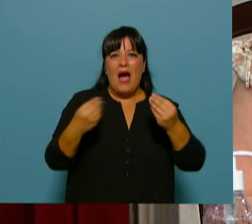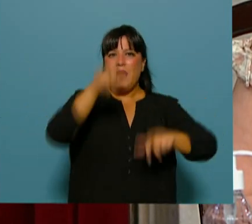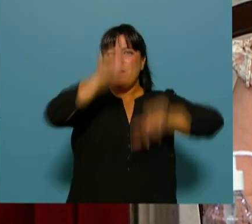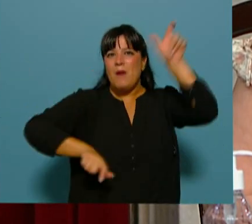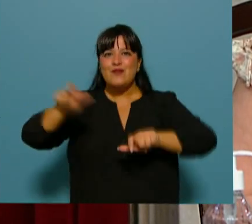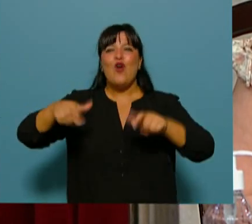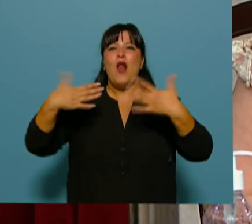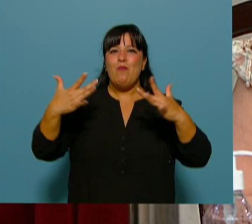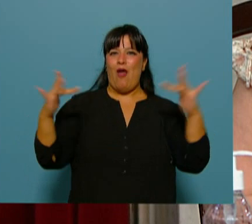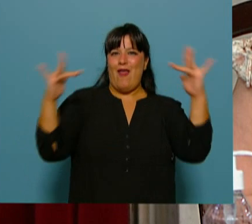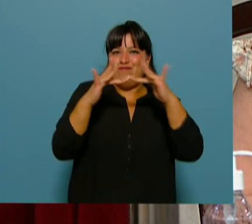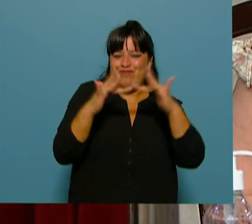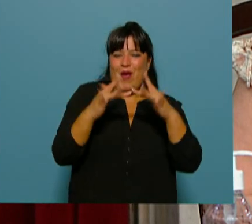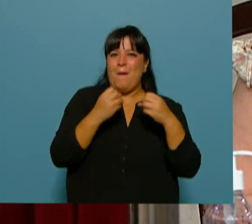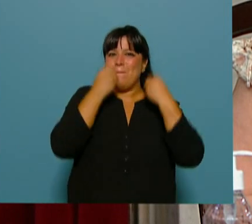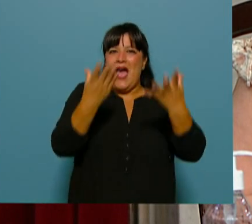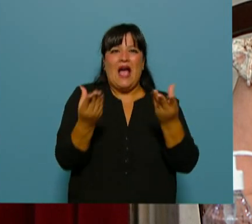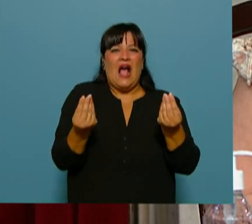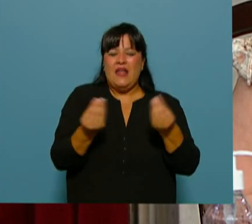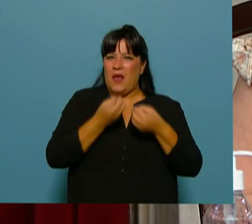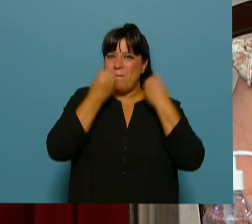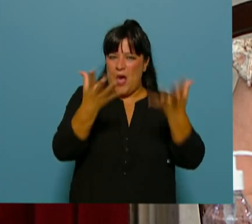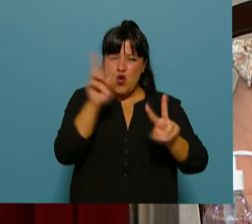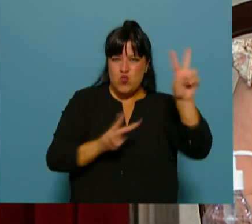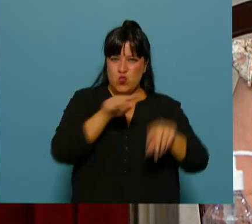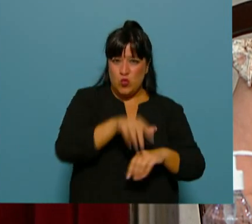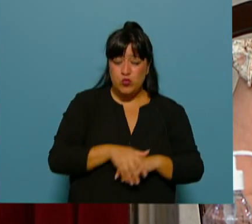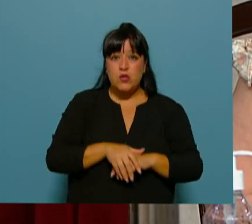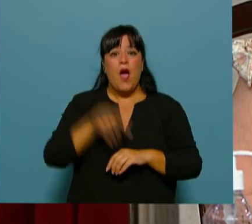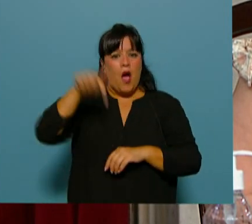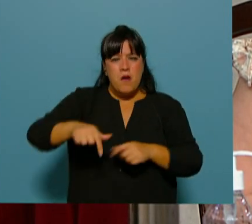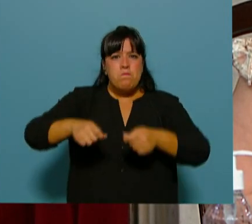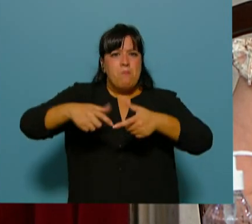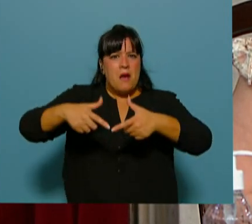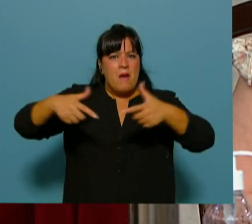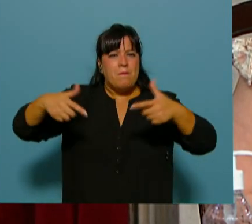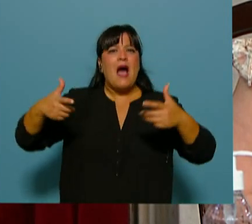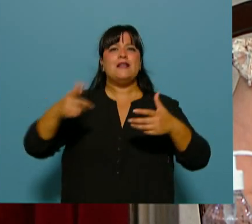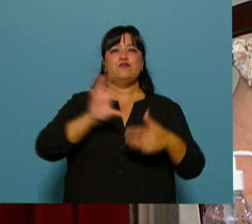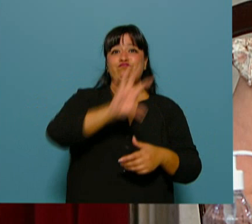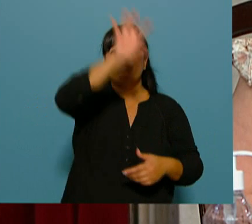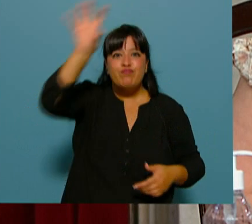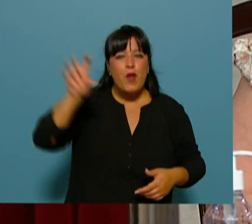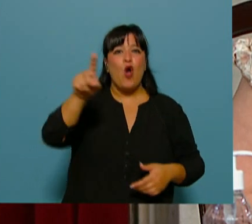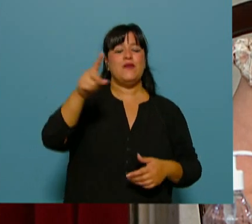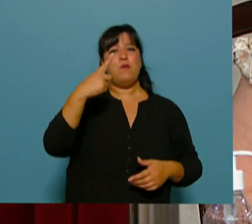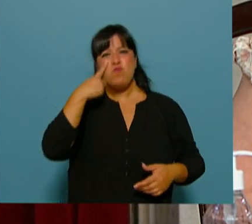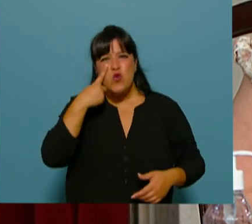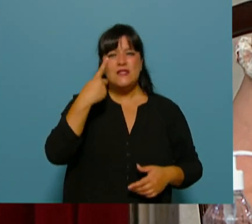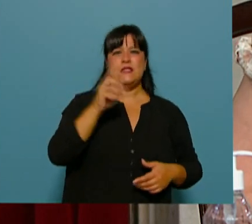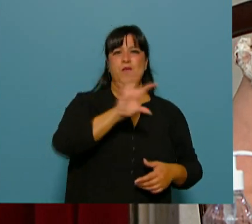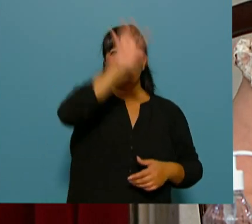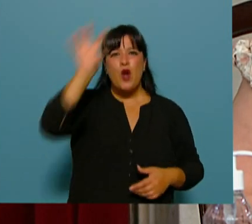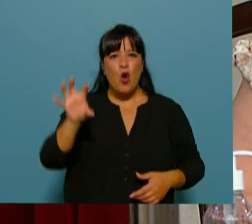argentinas estén más y mejor conectados. Cada vez son más los gobiernos provinciales y municipales que